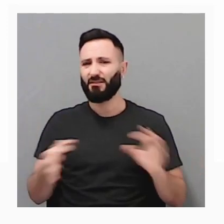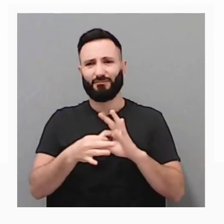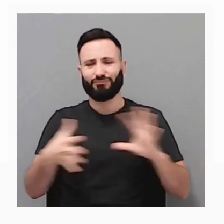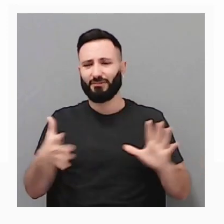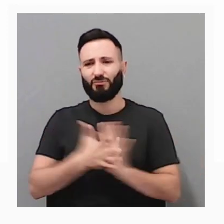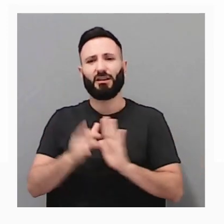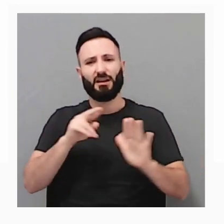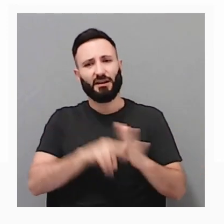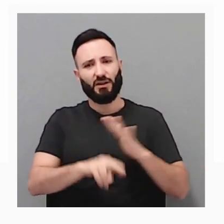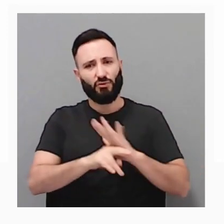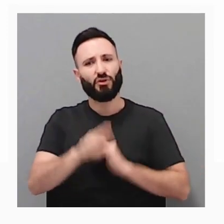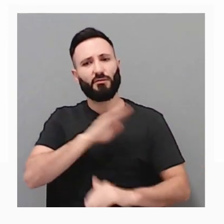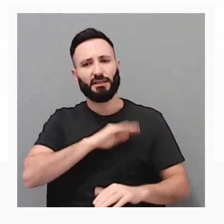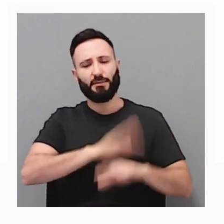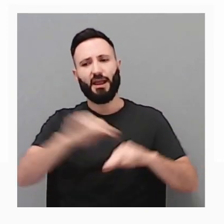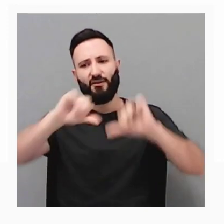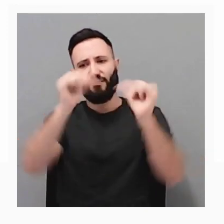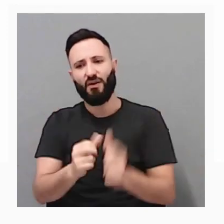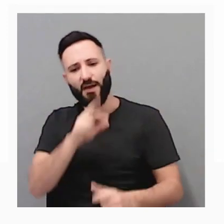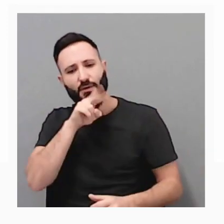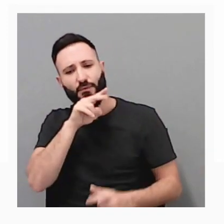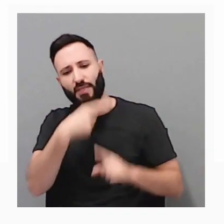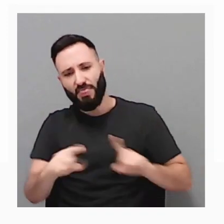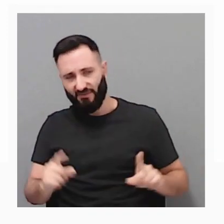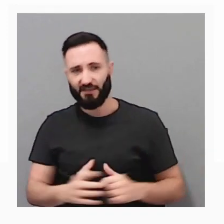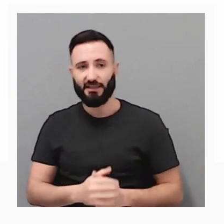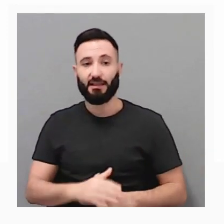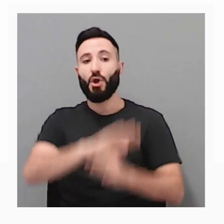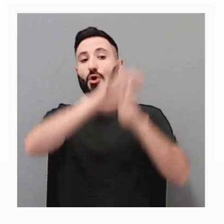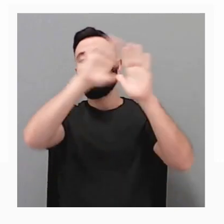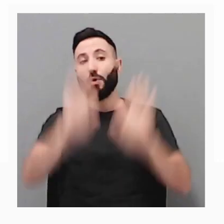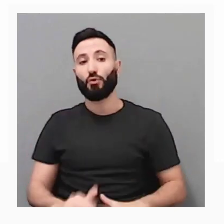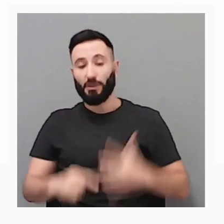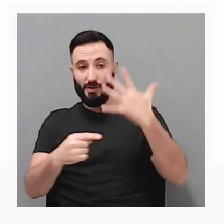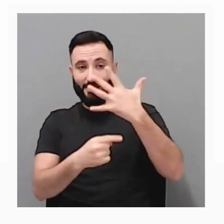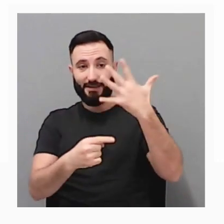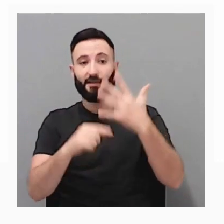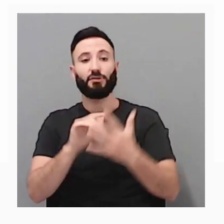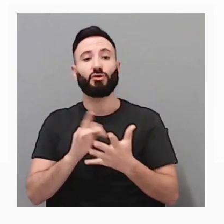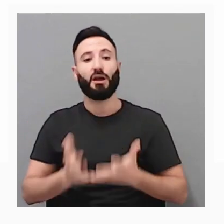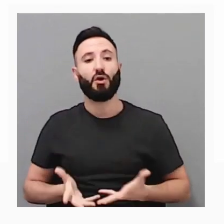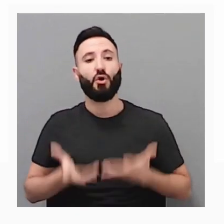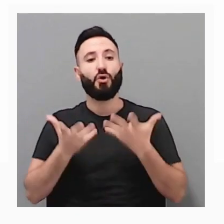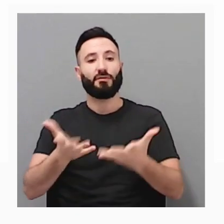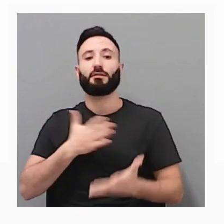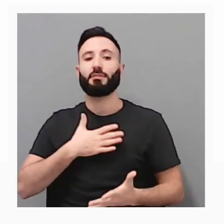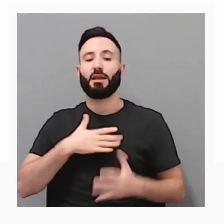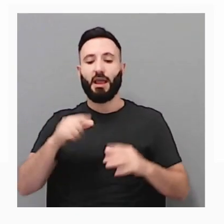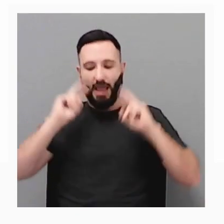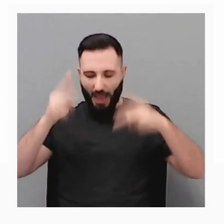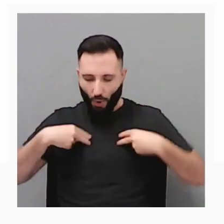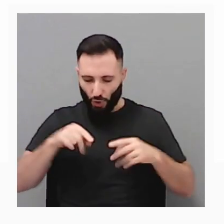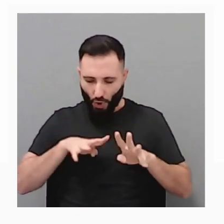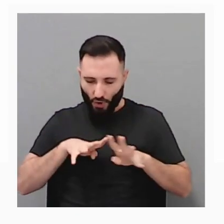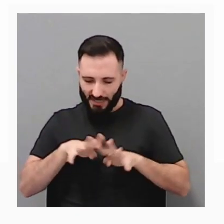para hablar lo mismo de otras maneras. Y por último, practicar nuestra autocrítica, ¿no?